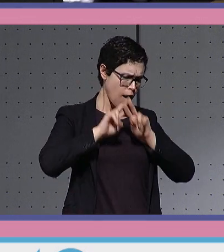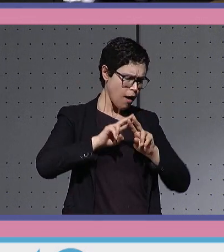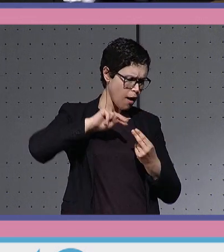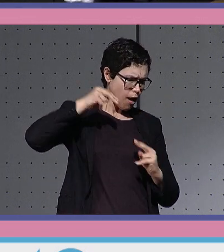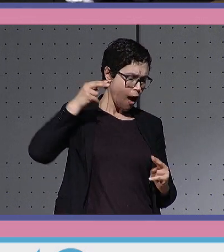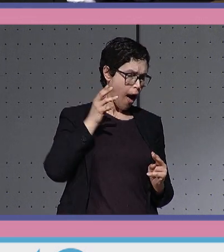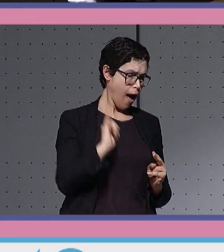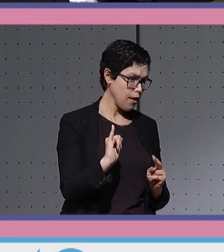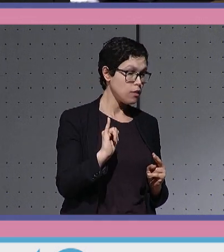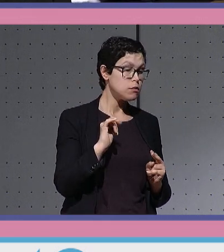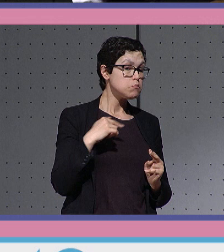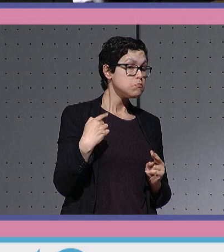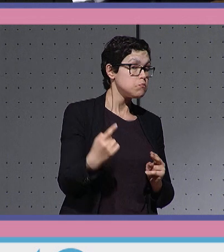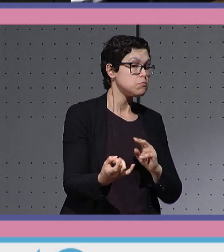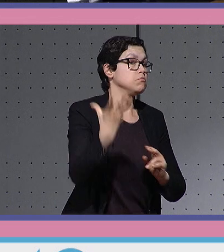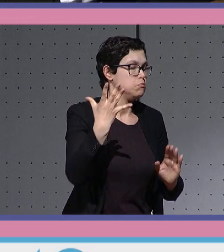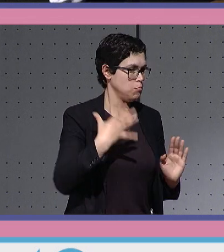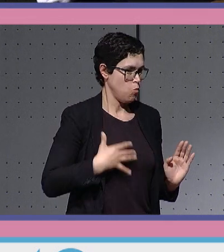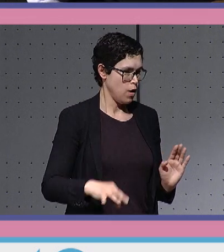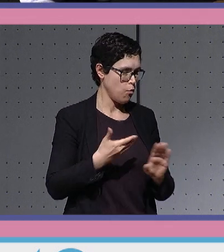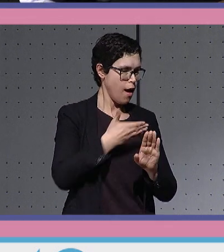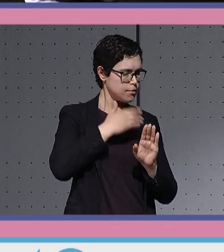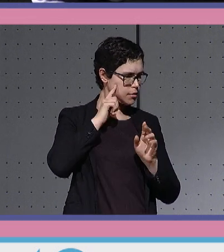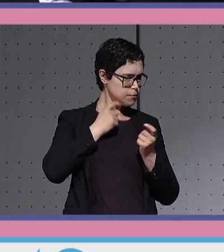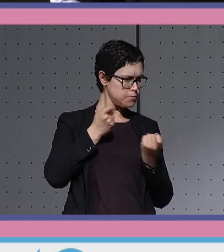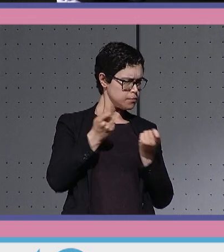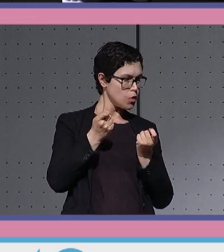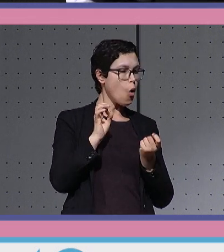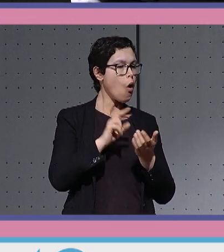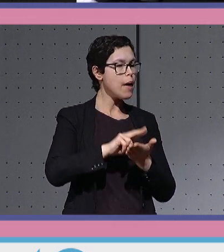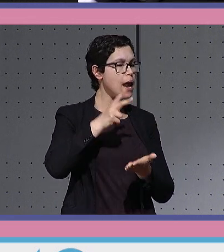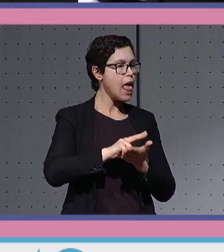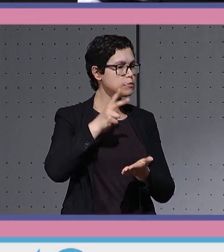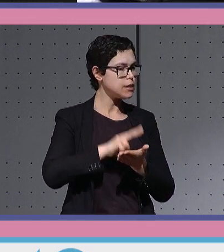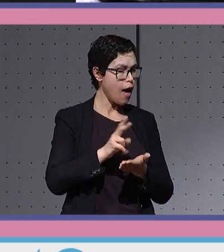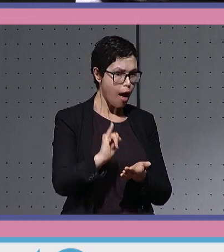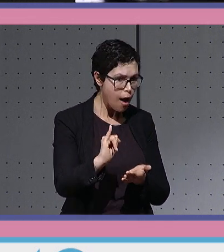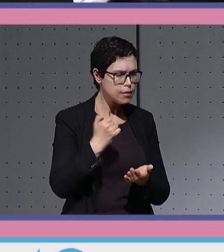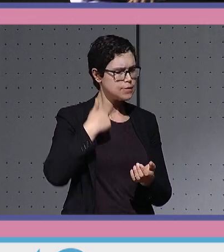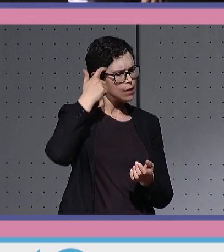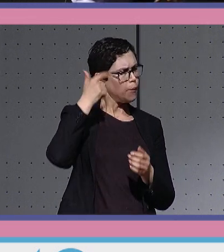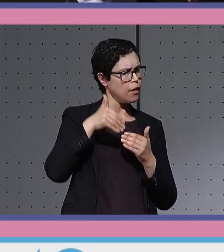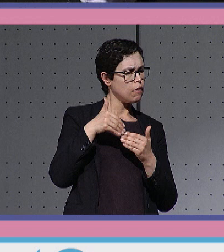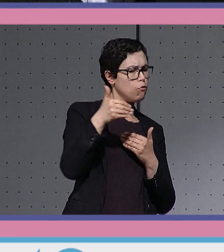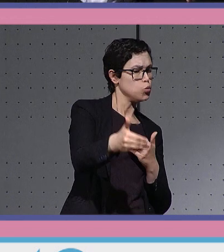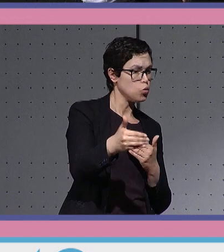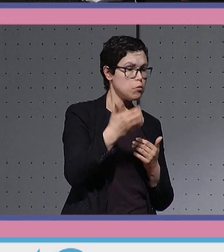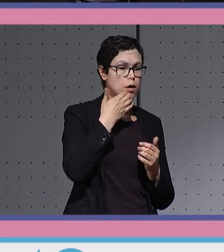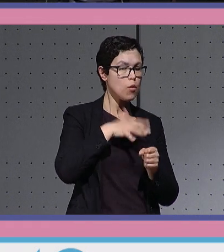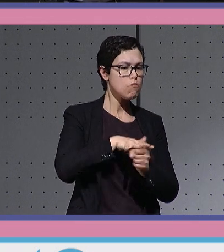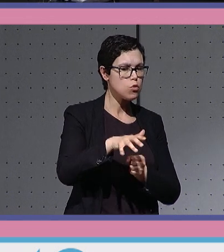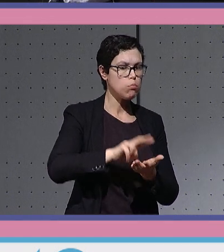significa que hay que estar alerta. Y muchas veces también sabemos si es epilepsia, a qué puede responder o qué no puede responder, o si va a responder